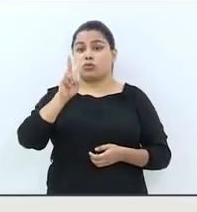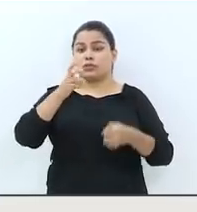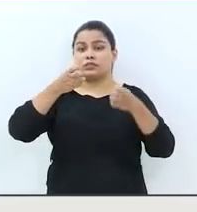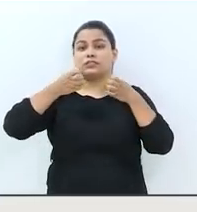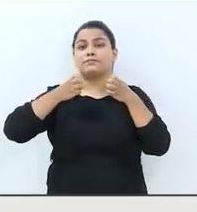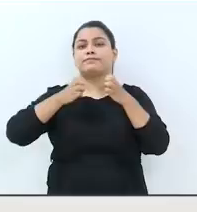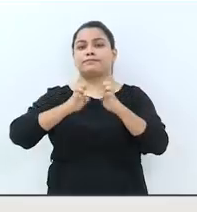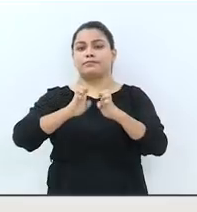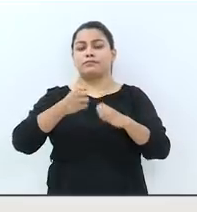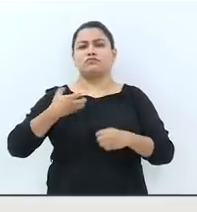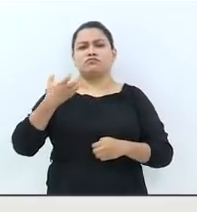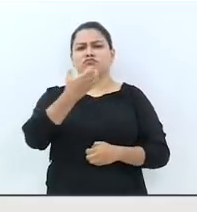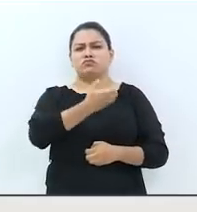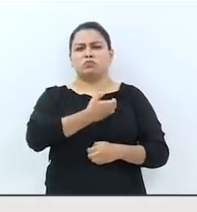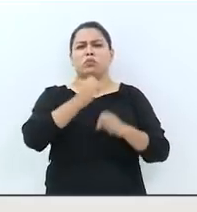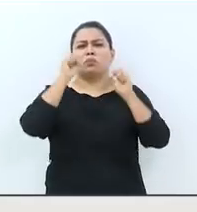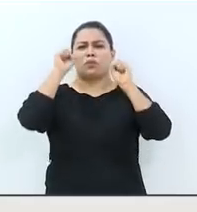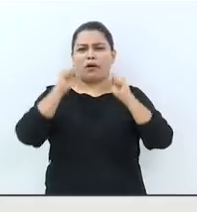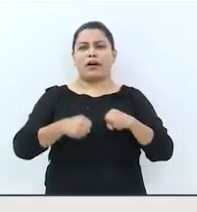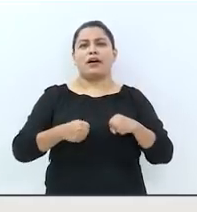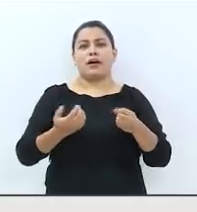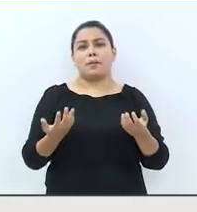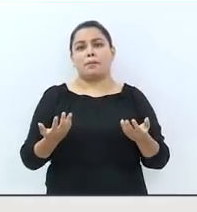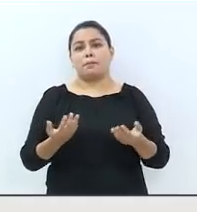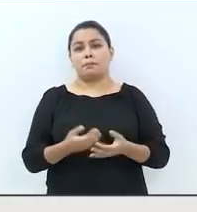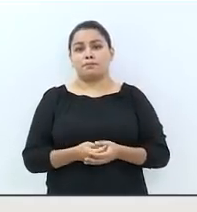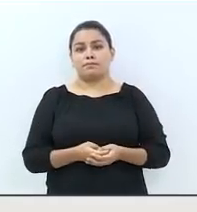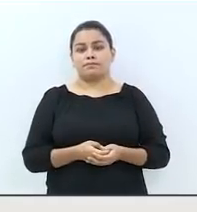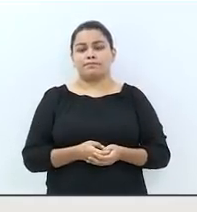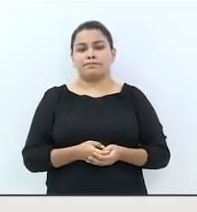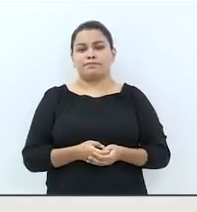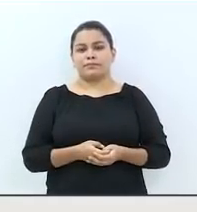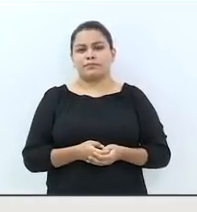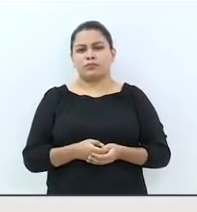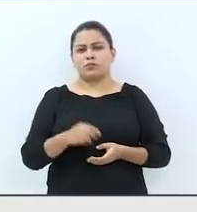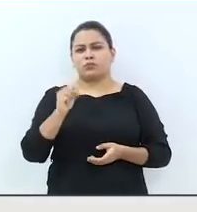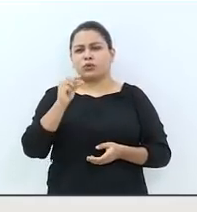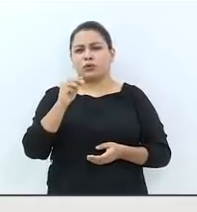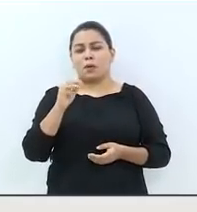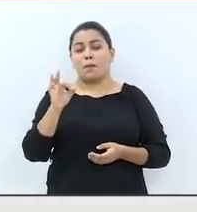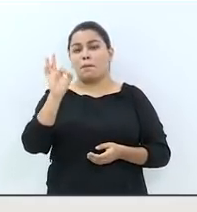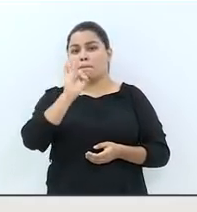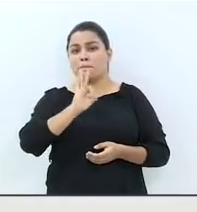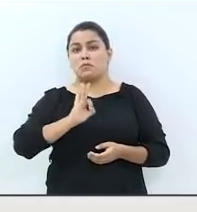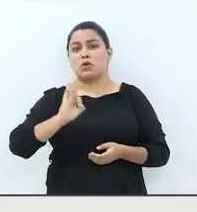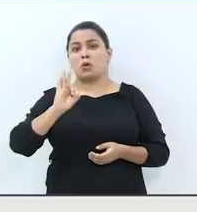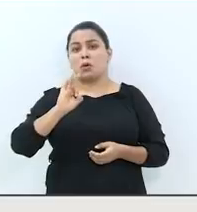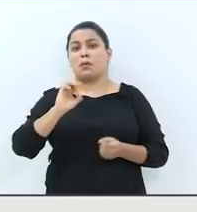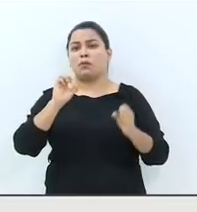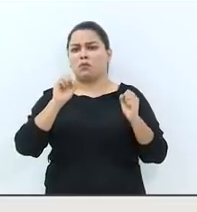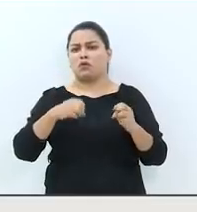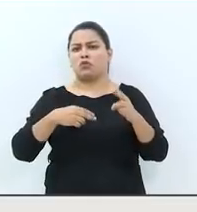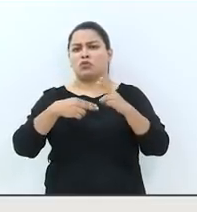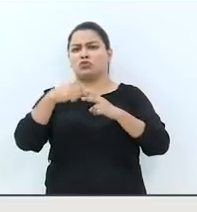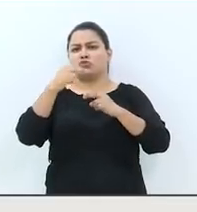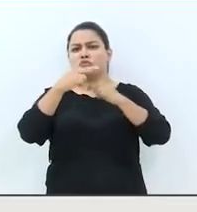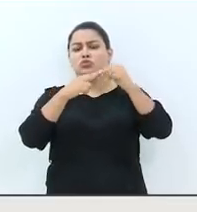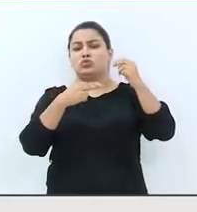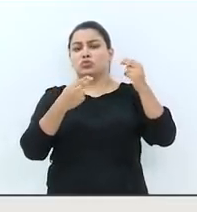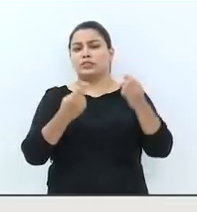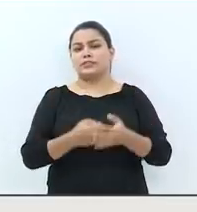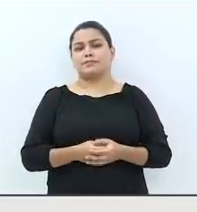estrategias que a nosotras y a nosotros nos permiten estabilizarnos un poco más, construir y